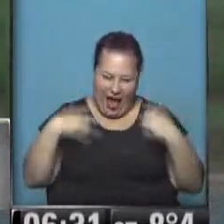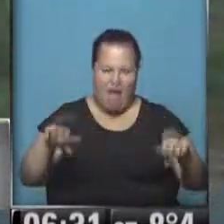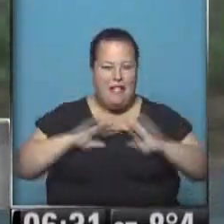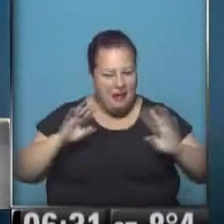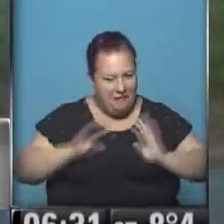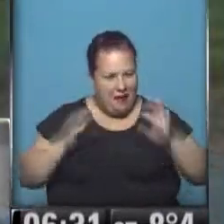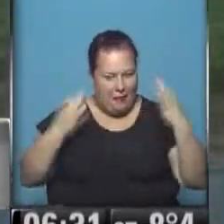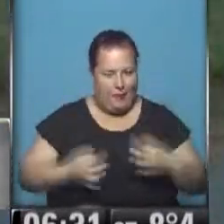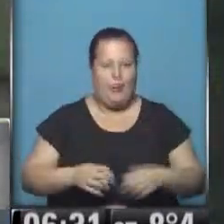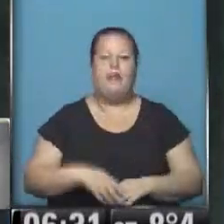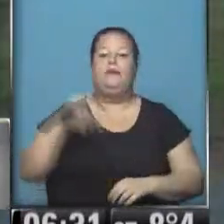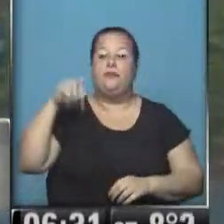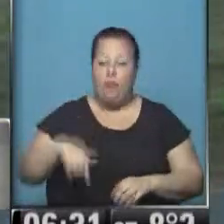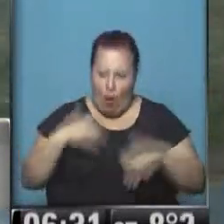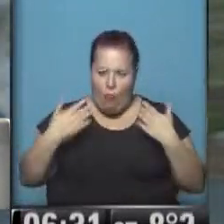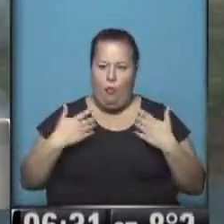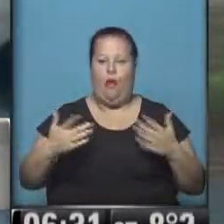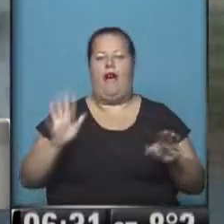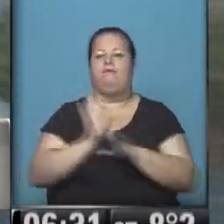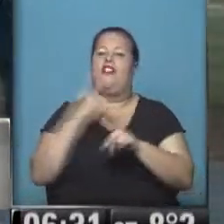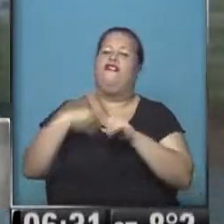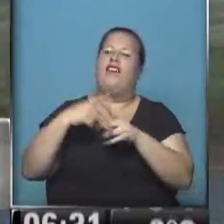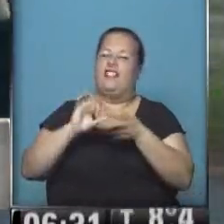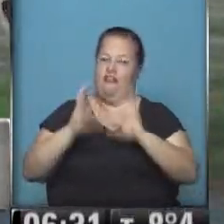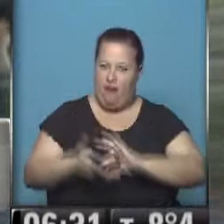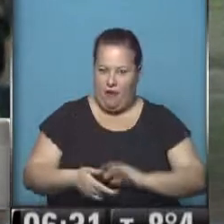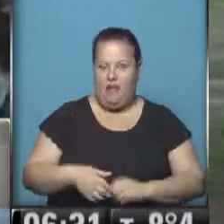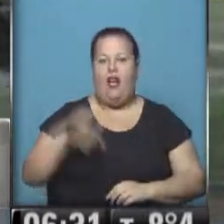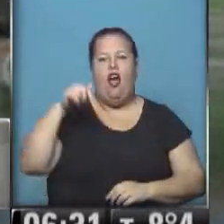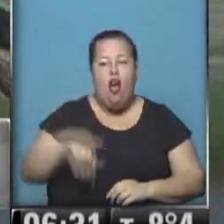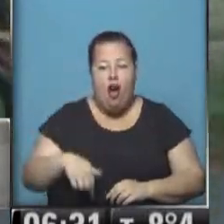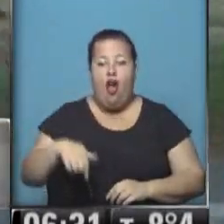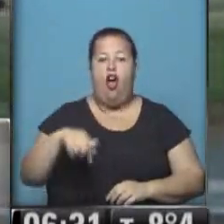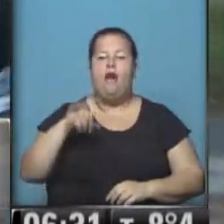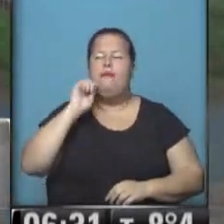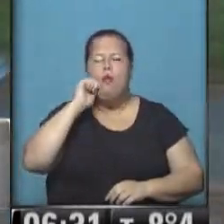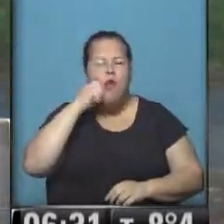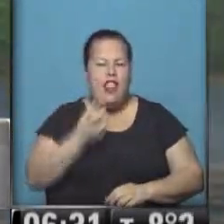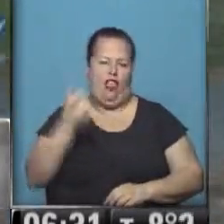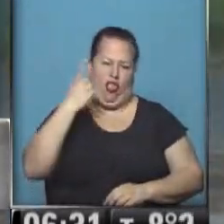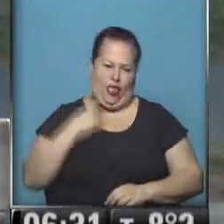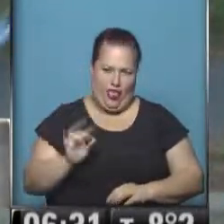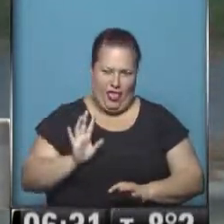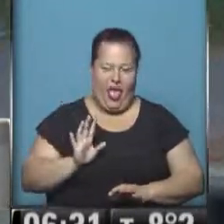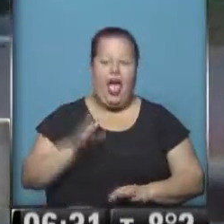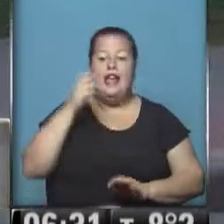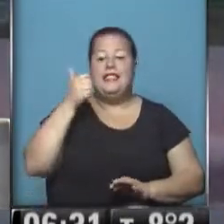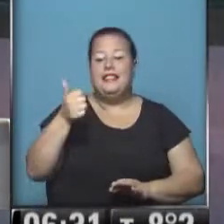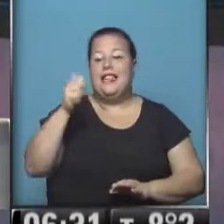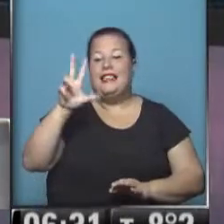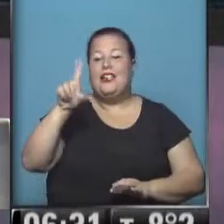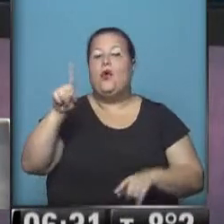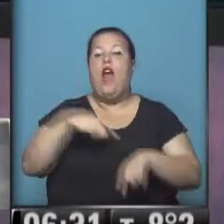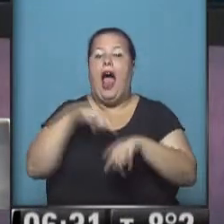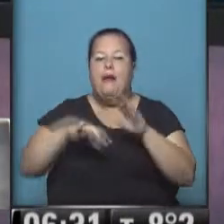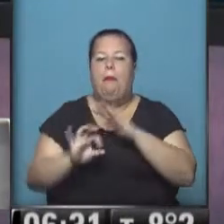física que hoy da para fiesta para no estar tan pero tan lindo al día 6 31